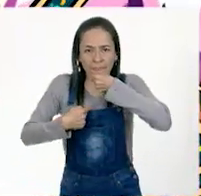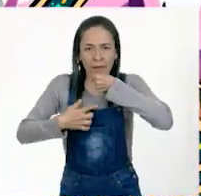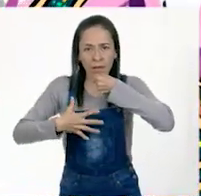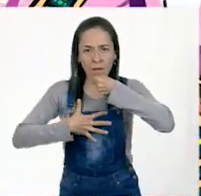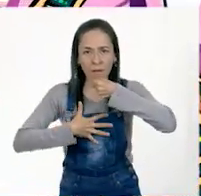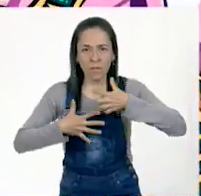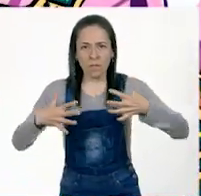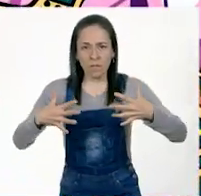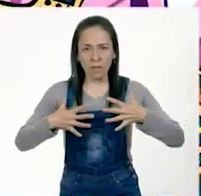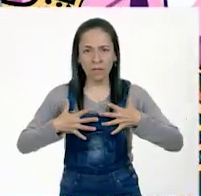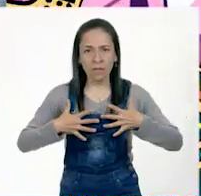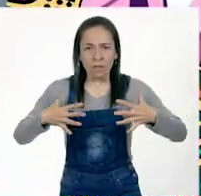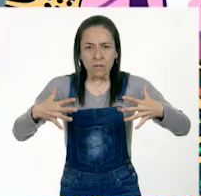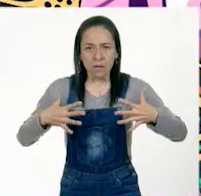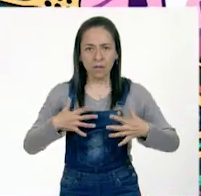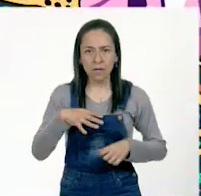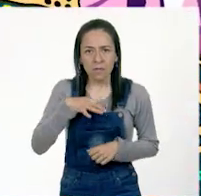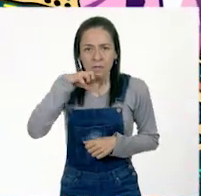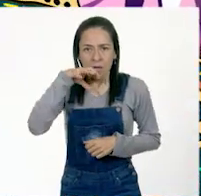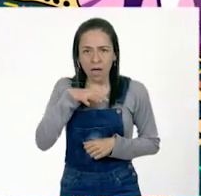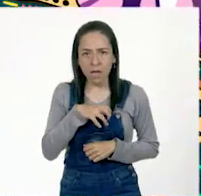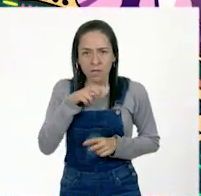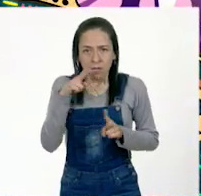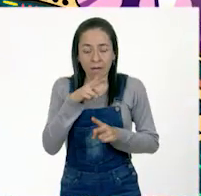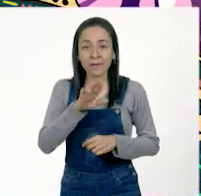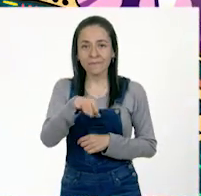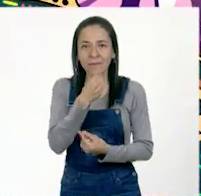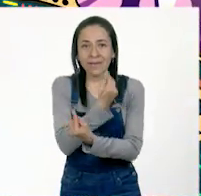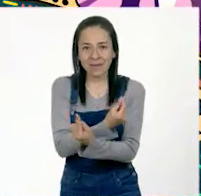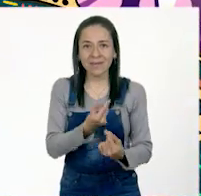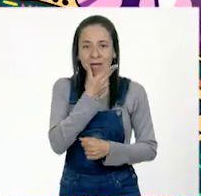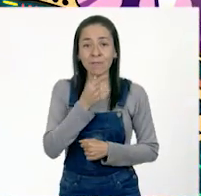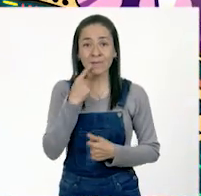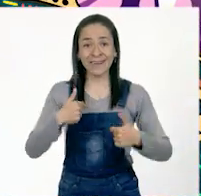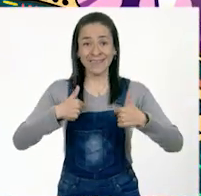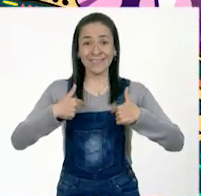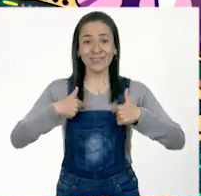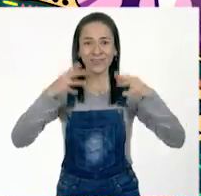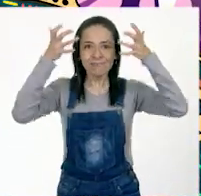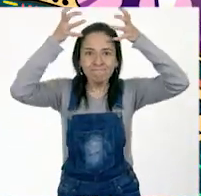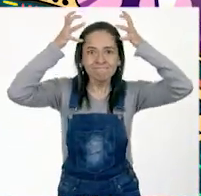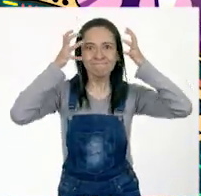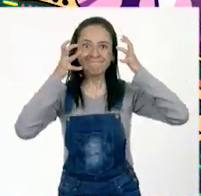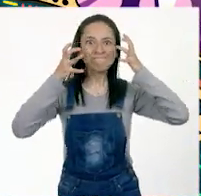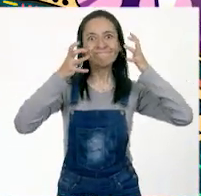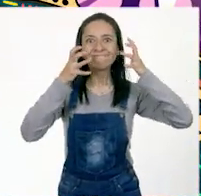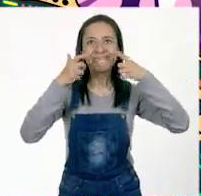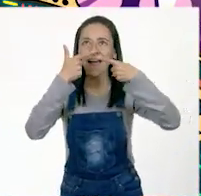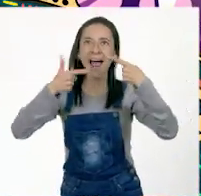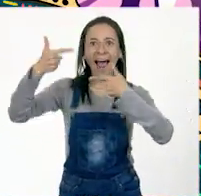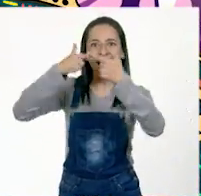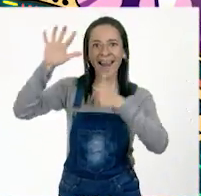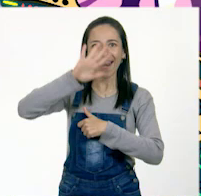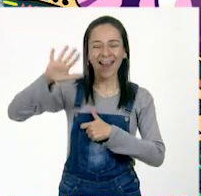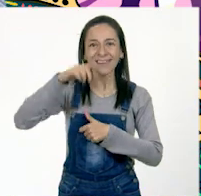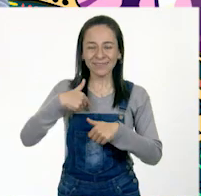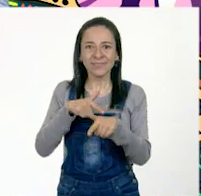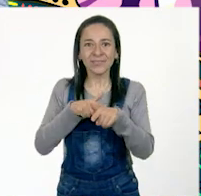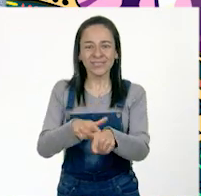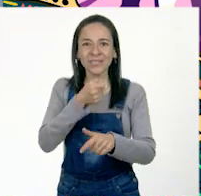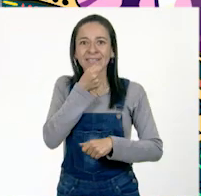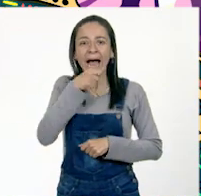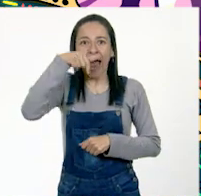Está pasando. Bueno, niñas y niños, aquí sigue Vaquero Galáctico reportando desde la nave Sujuy en la misión